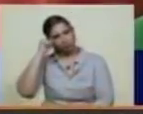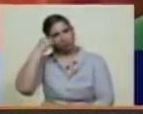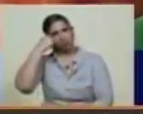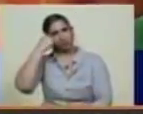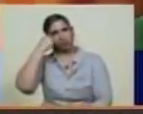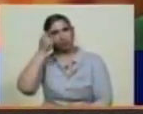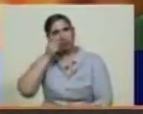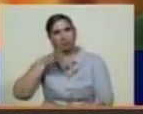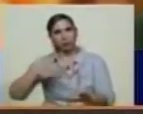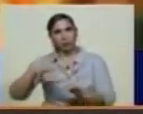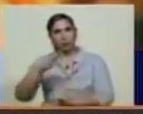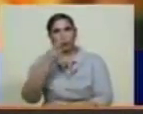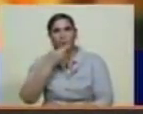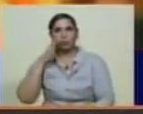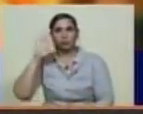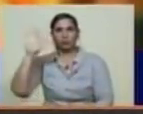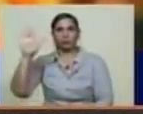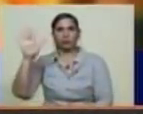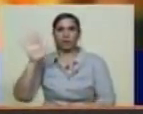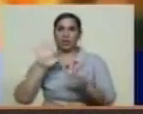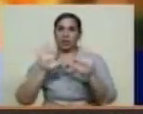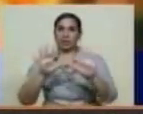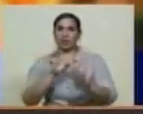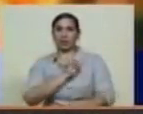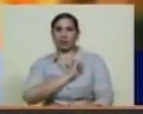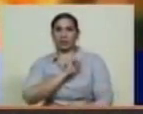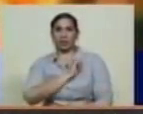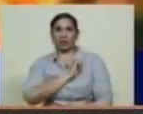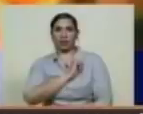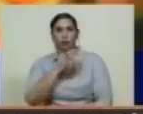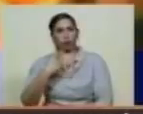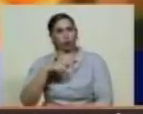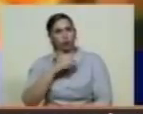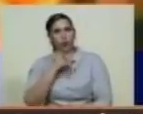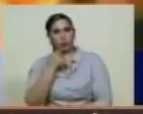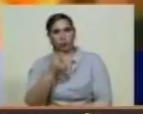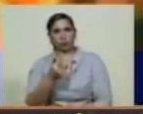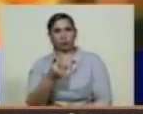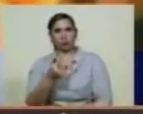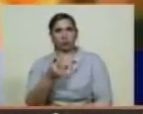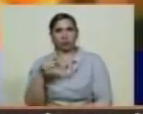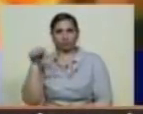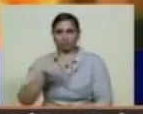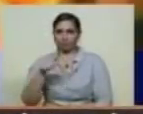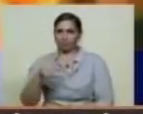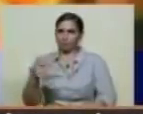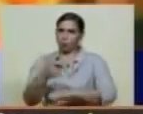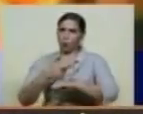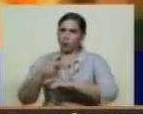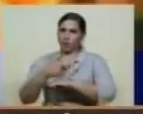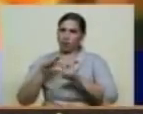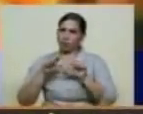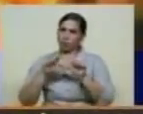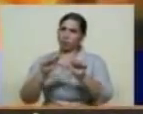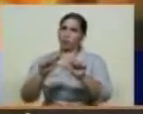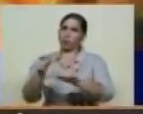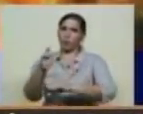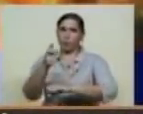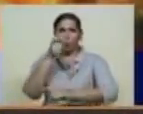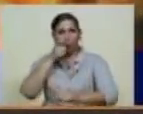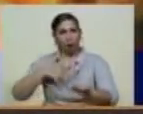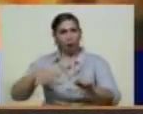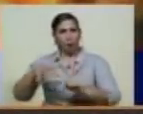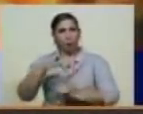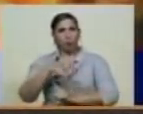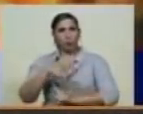como presidente aquí un 10 de enero. Y nosotros decimos que aquí sigue gobernando el pueblo. Y los que estamos aquí